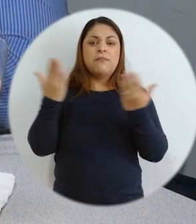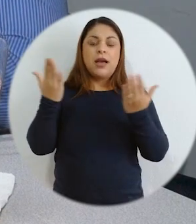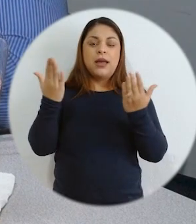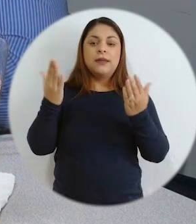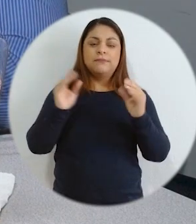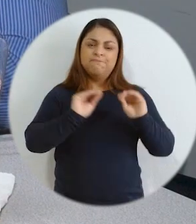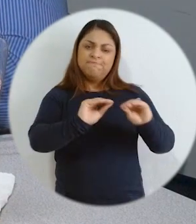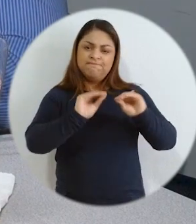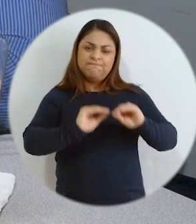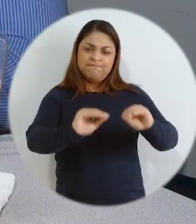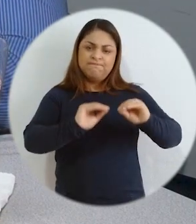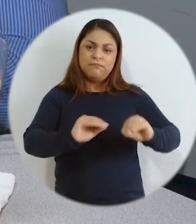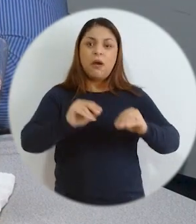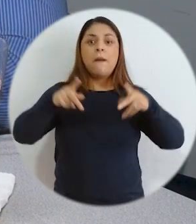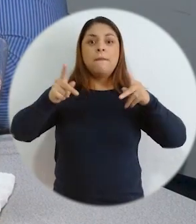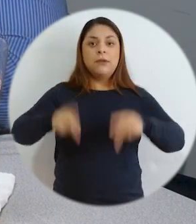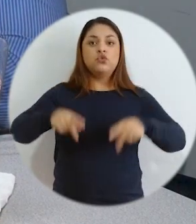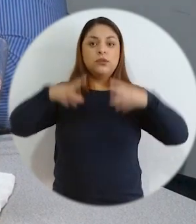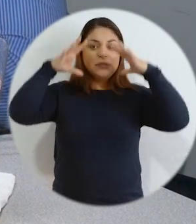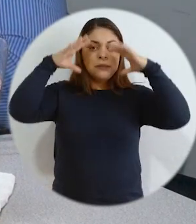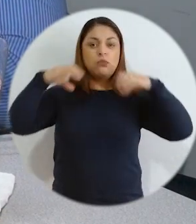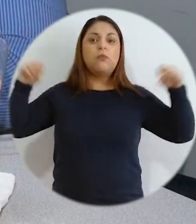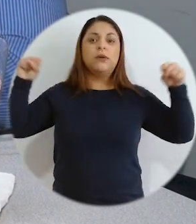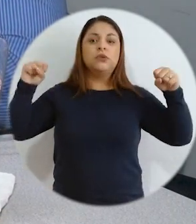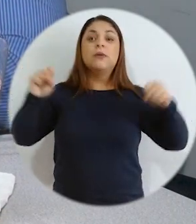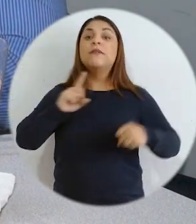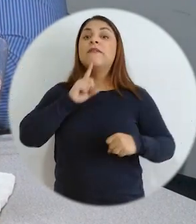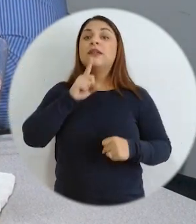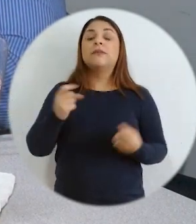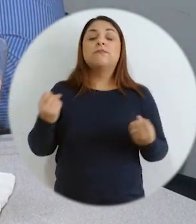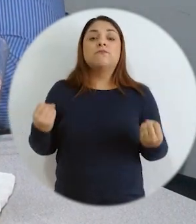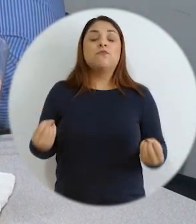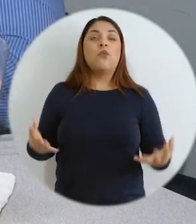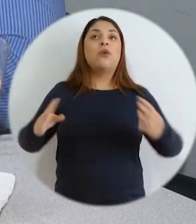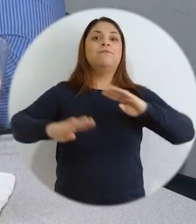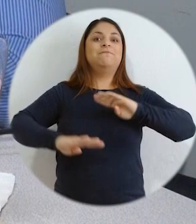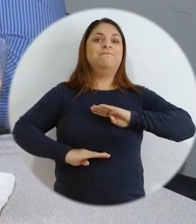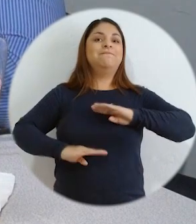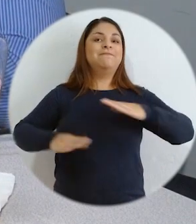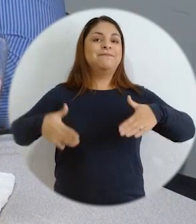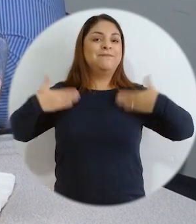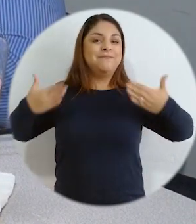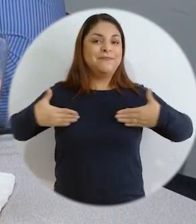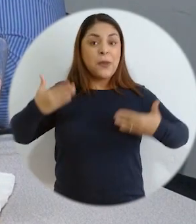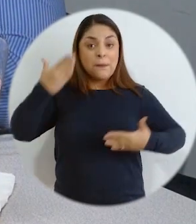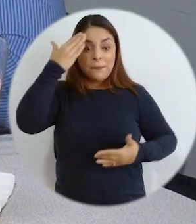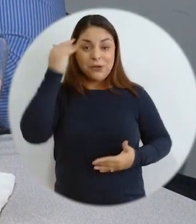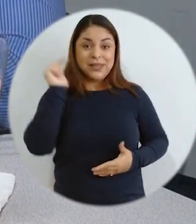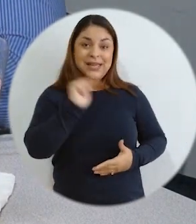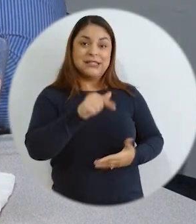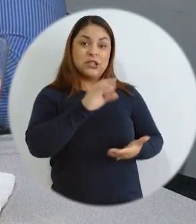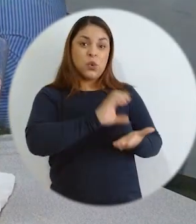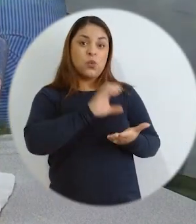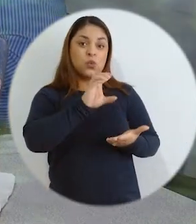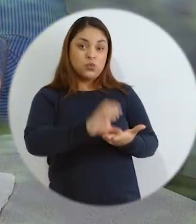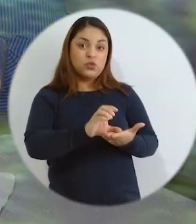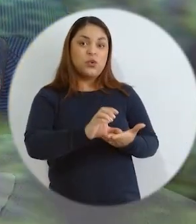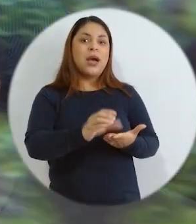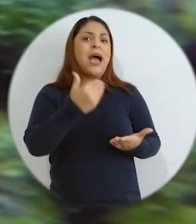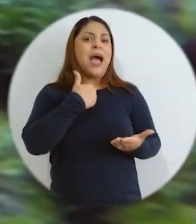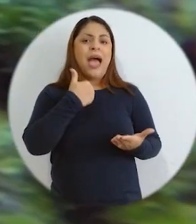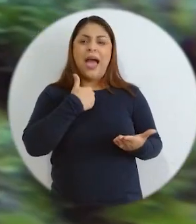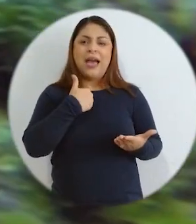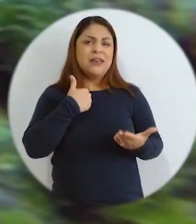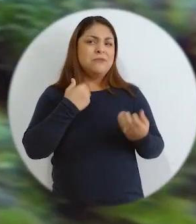Exteriores, para capacitar al personal diplomático. Y estamos muy satisfechos porque en